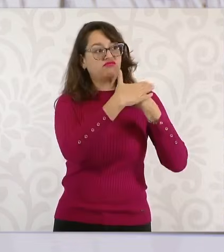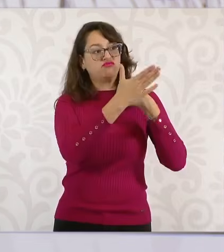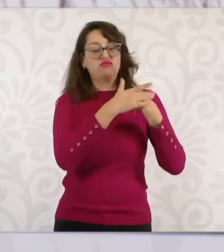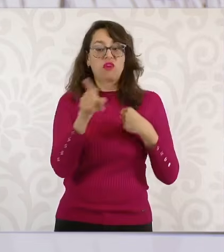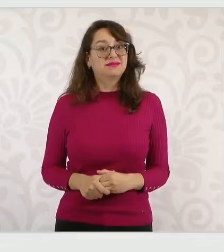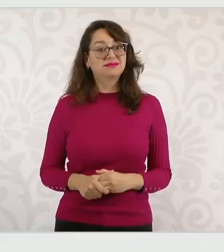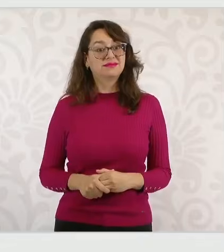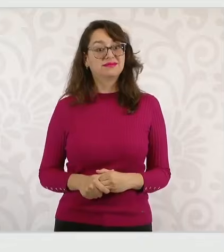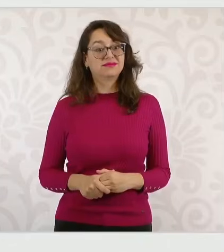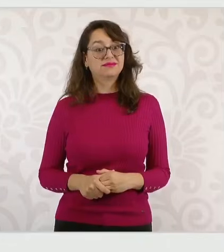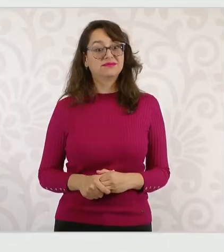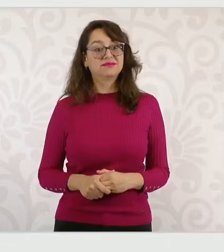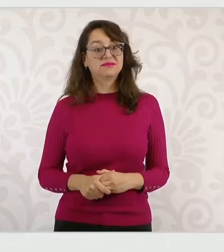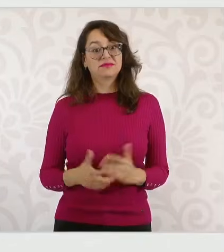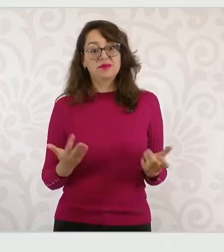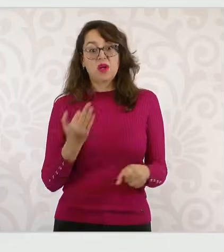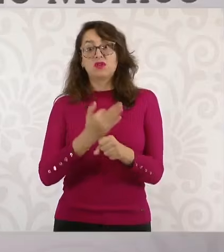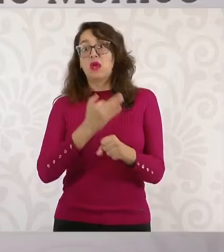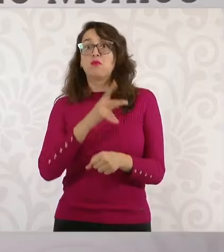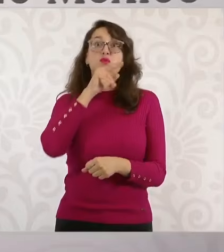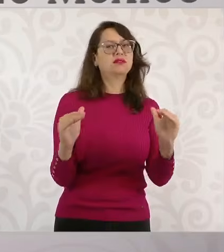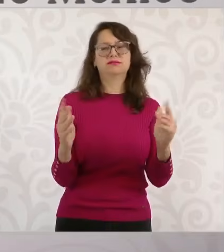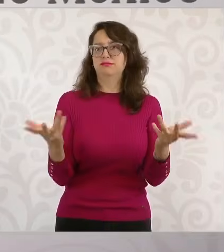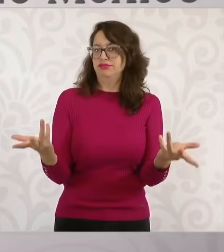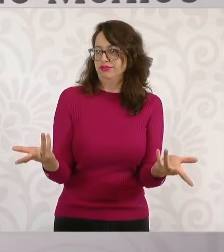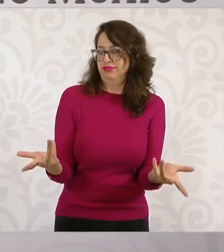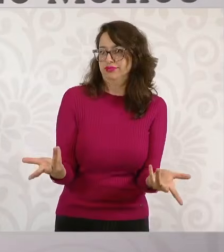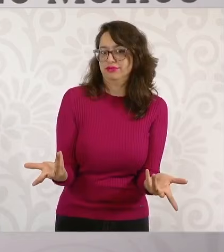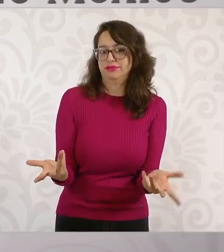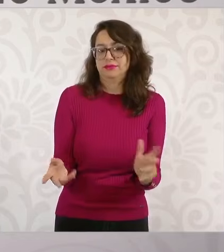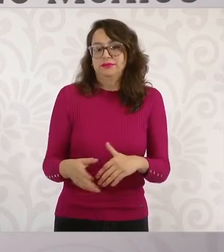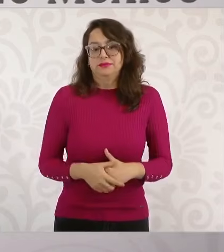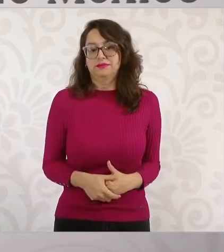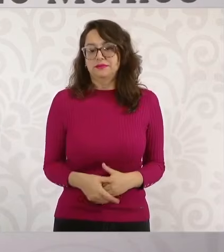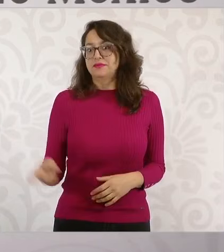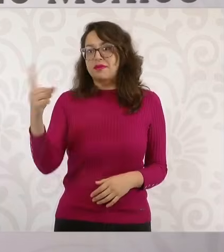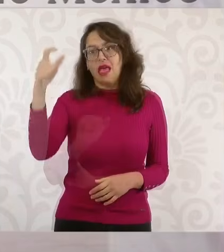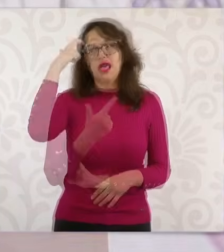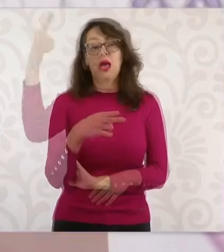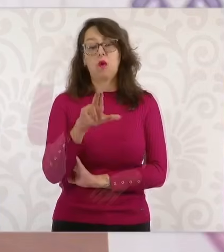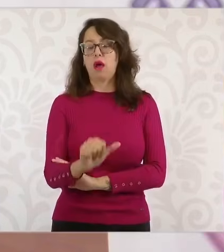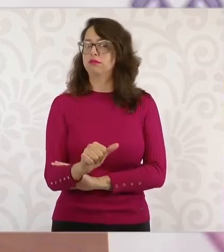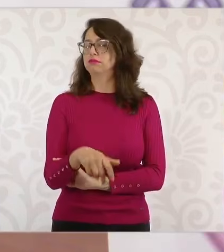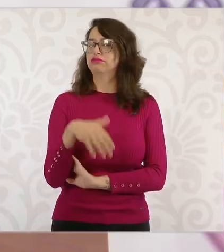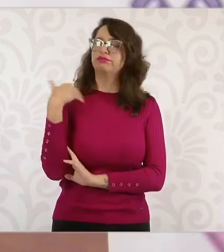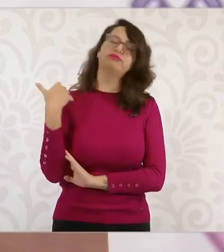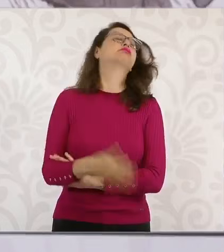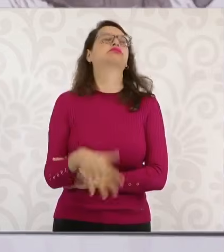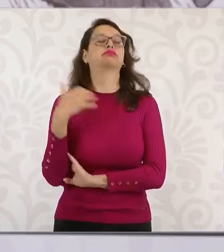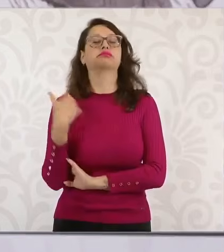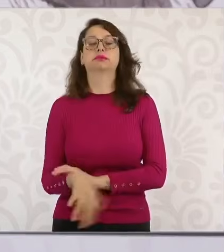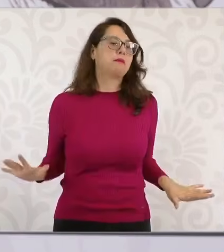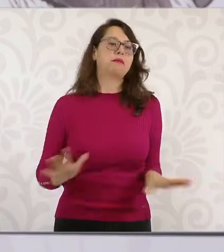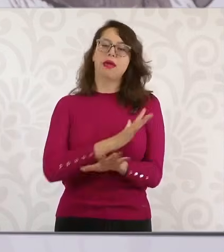que llegara Fox, y ellos muy preocupados por la democracia, artífices de fraudes electorales, es la reforma a la